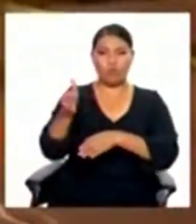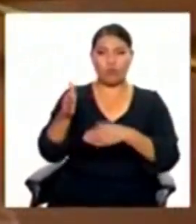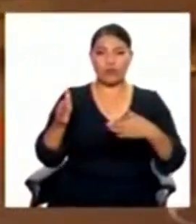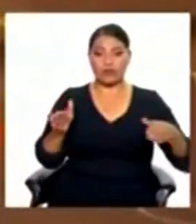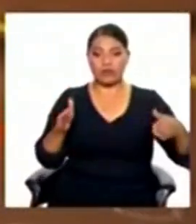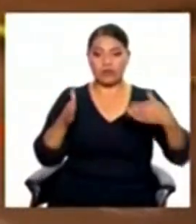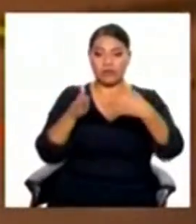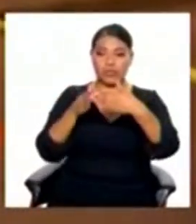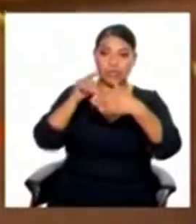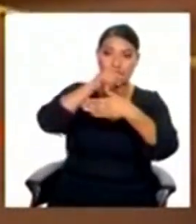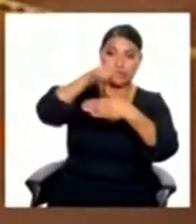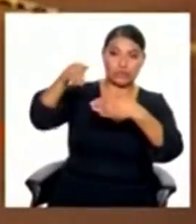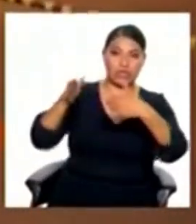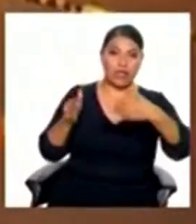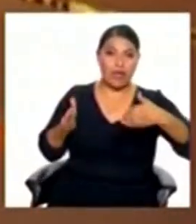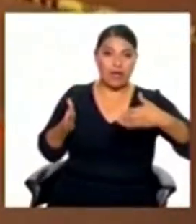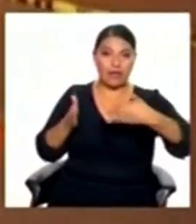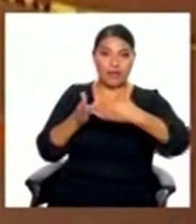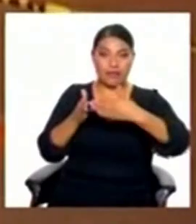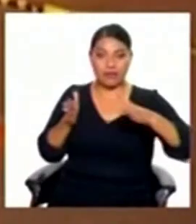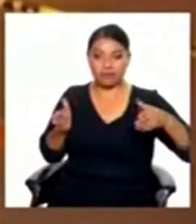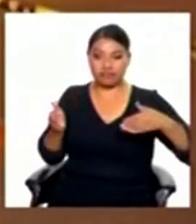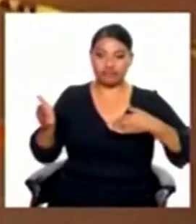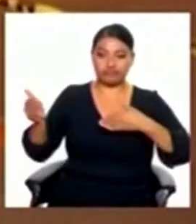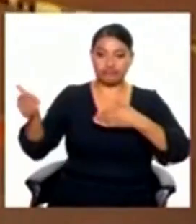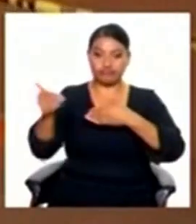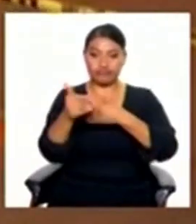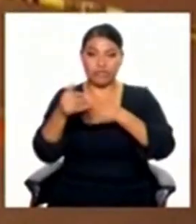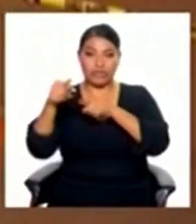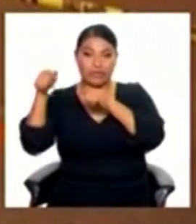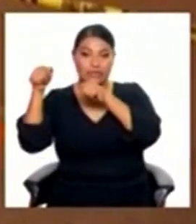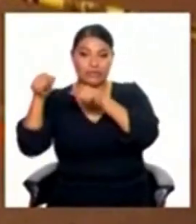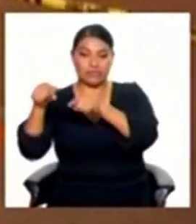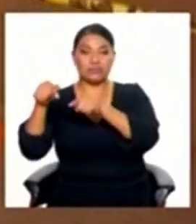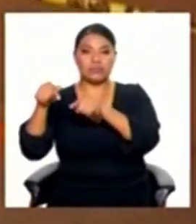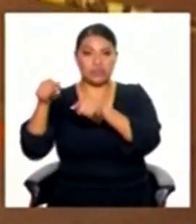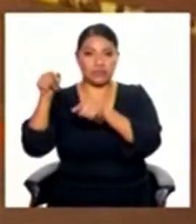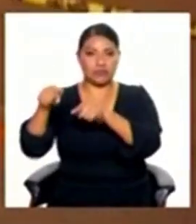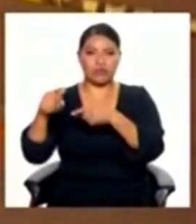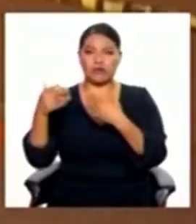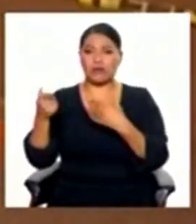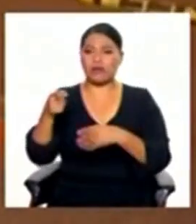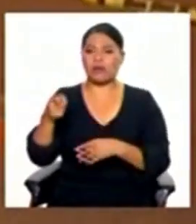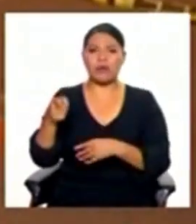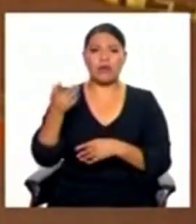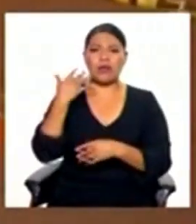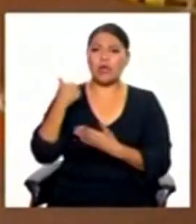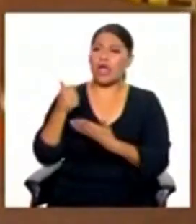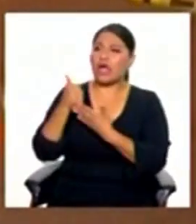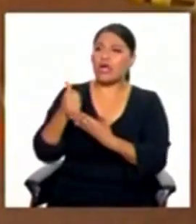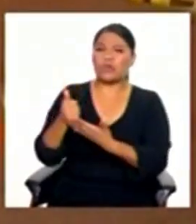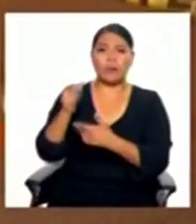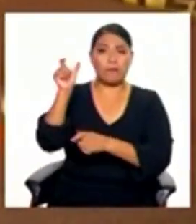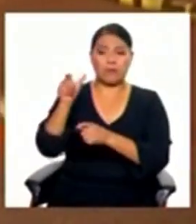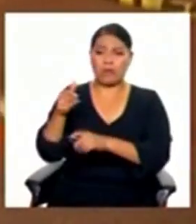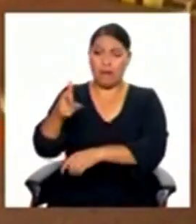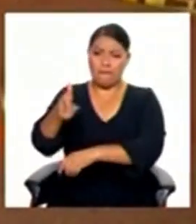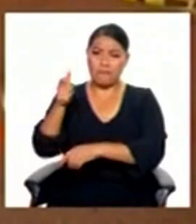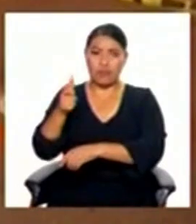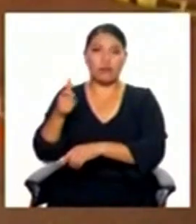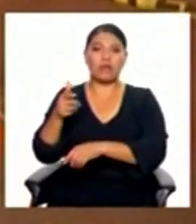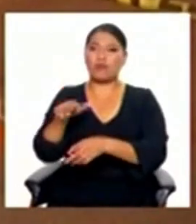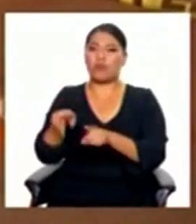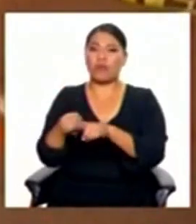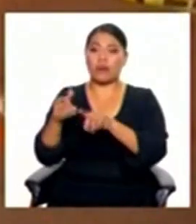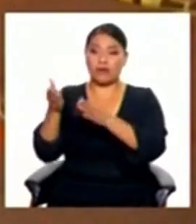esquina. Esta persona llegó hasta este lugar y luego fue ayudado por taxistas para ser llevado